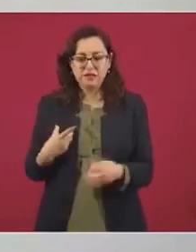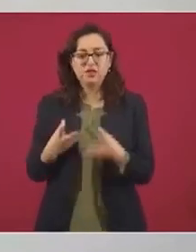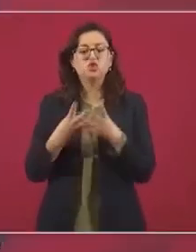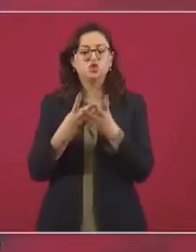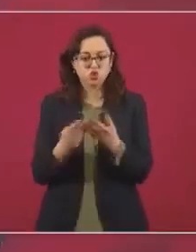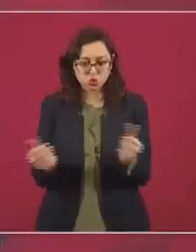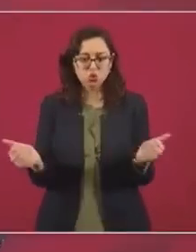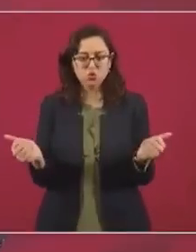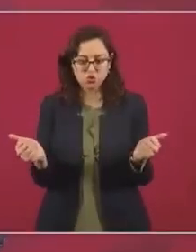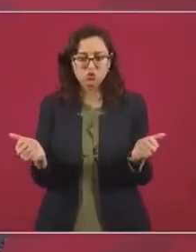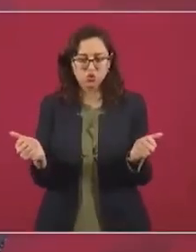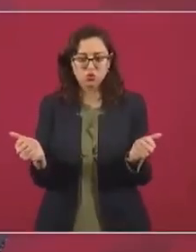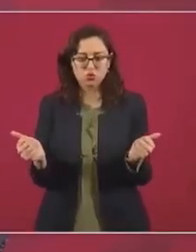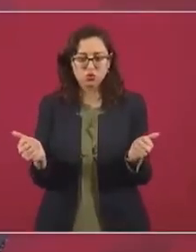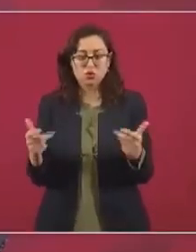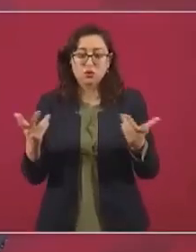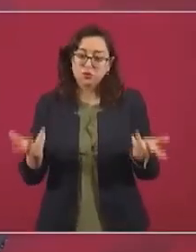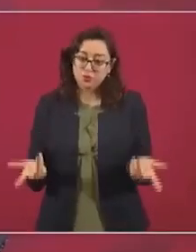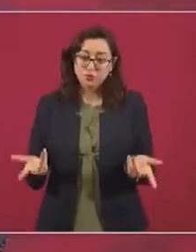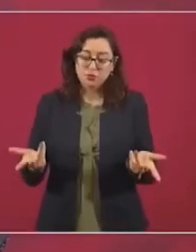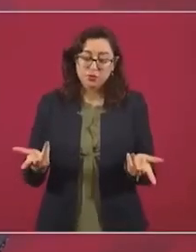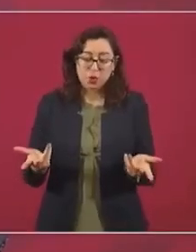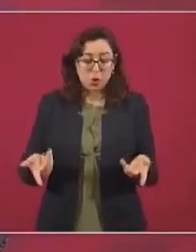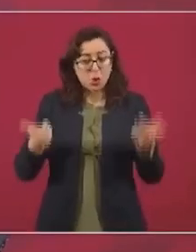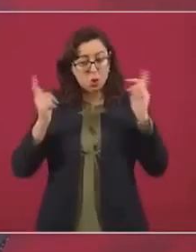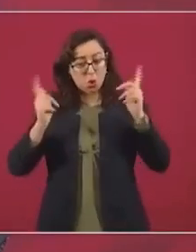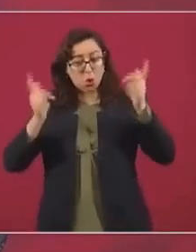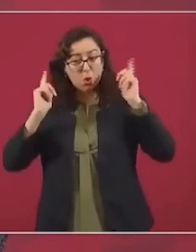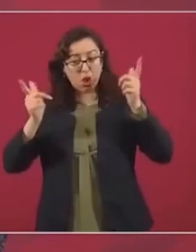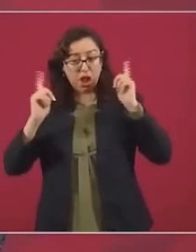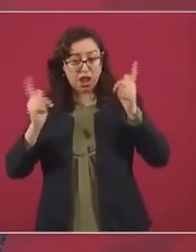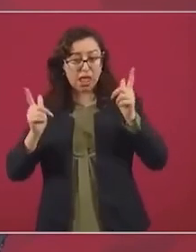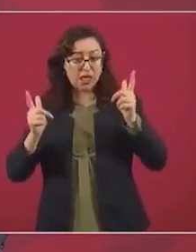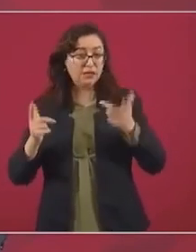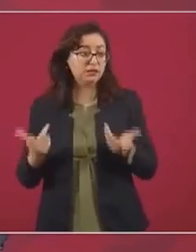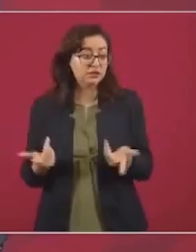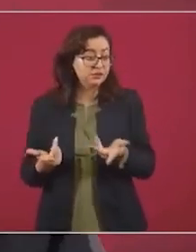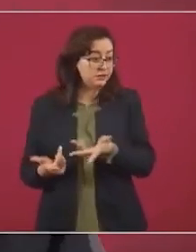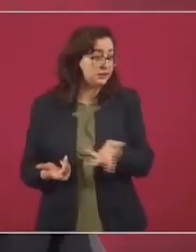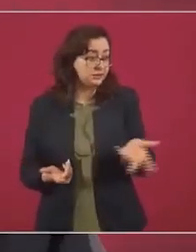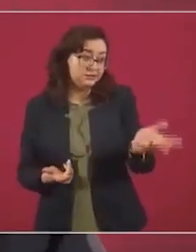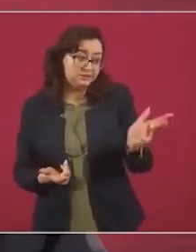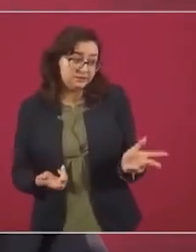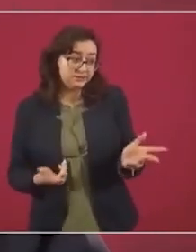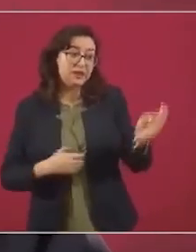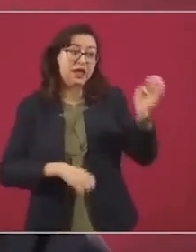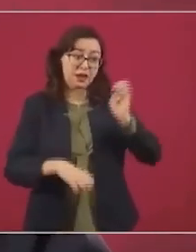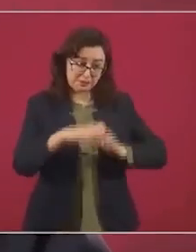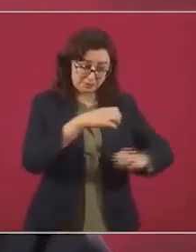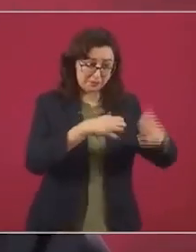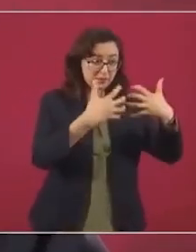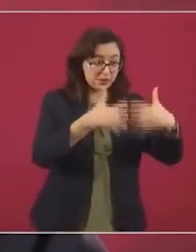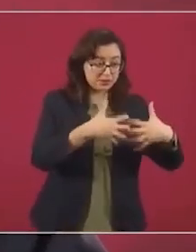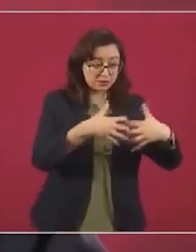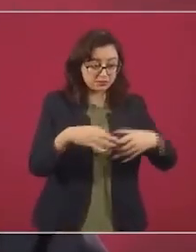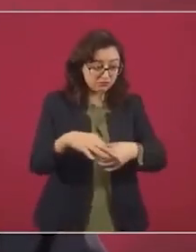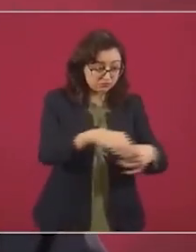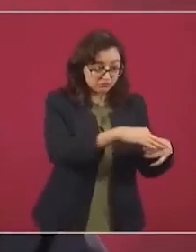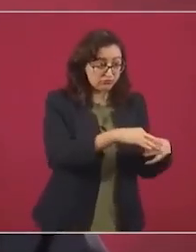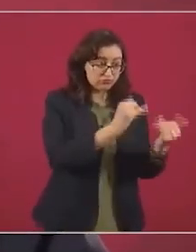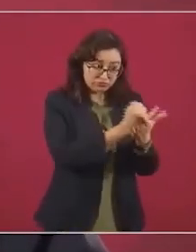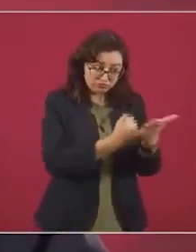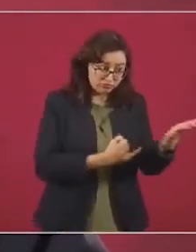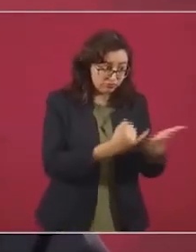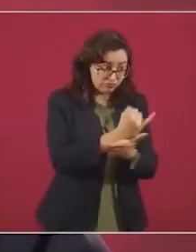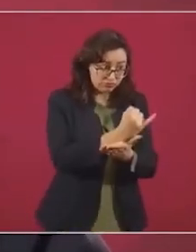haya una buena postura de quienes tienen que también votar o también decidir, que son los empresarios, para que terminemos con